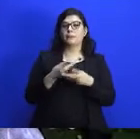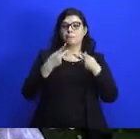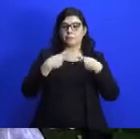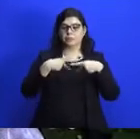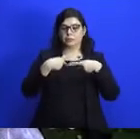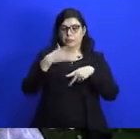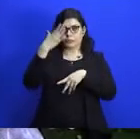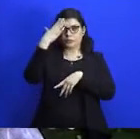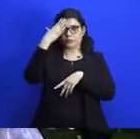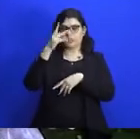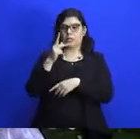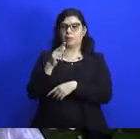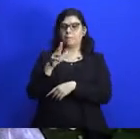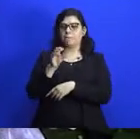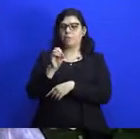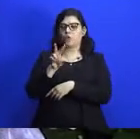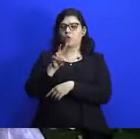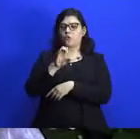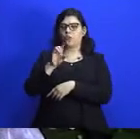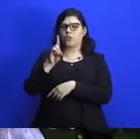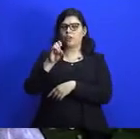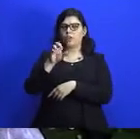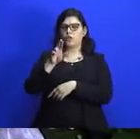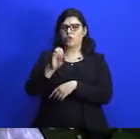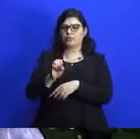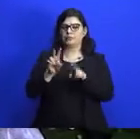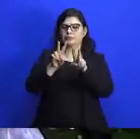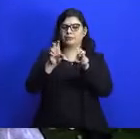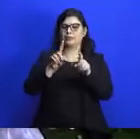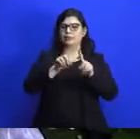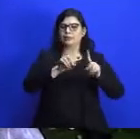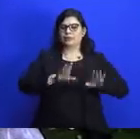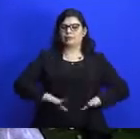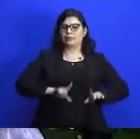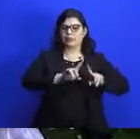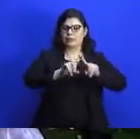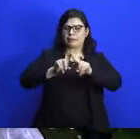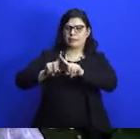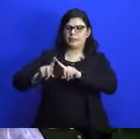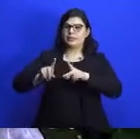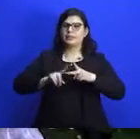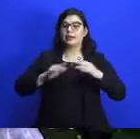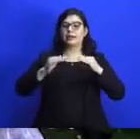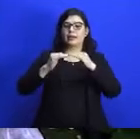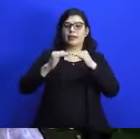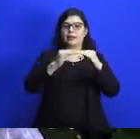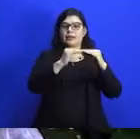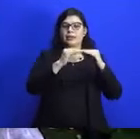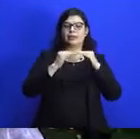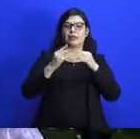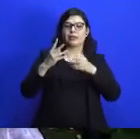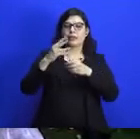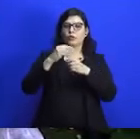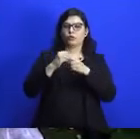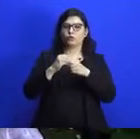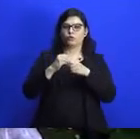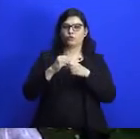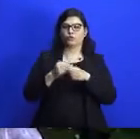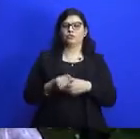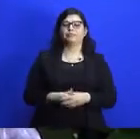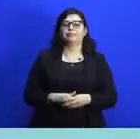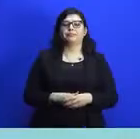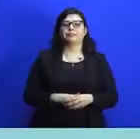líderes y proveedores cómo se vive la diversidad, la equidad y la inclusión en nuestra cadena de valor. Muchas